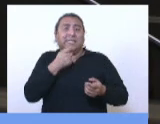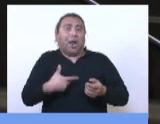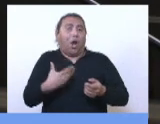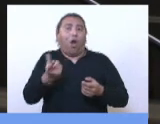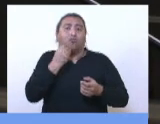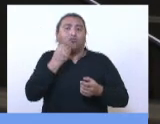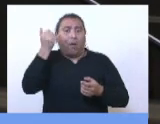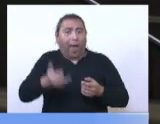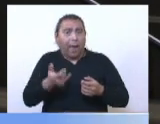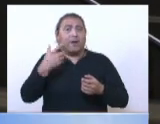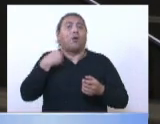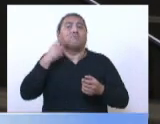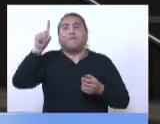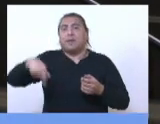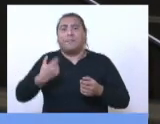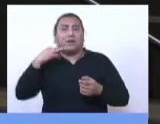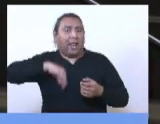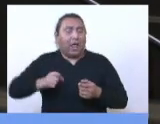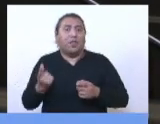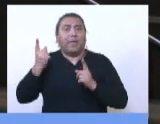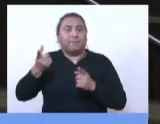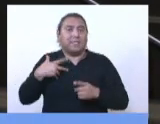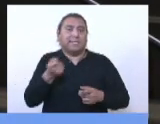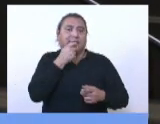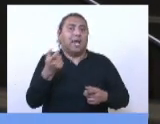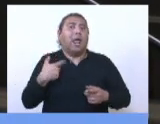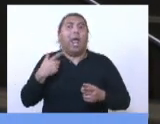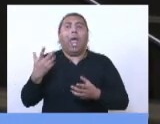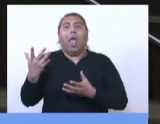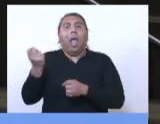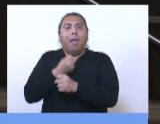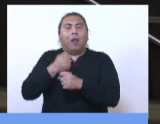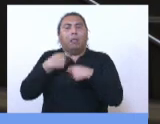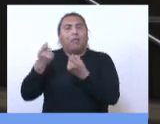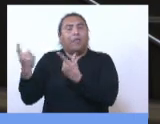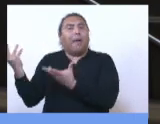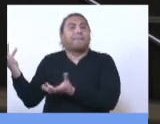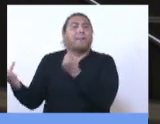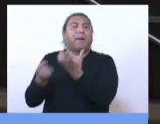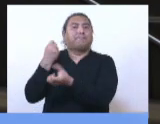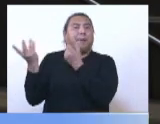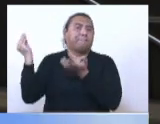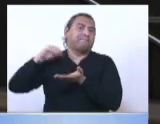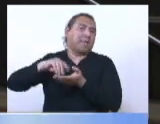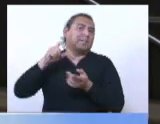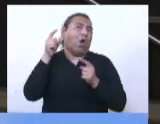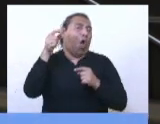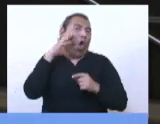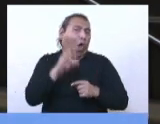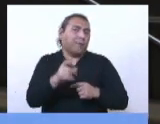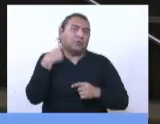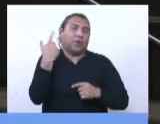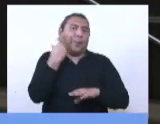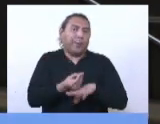su valor si recuperamos el empleo obviamente que en la crisis que nosotros estamos viviendo en la